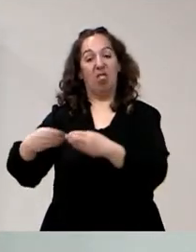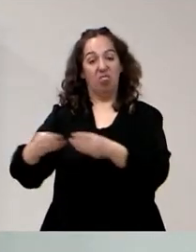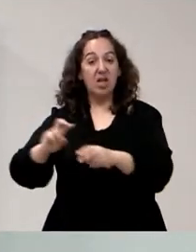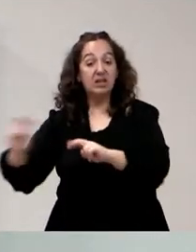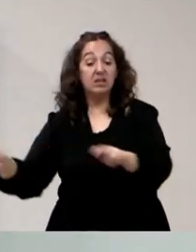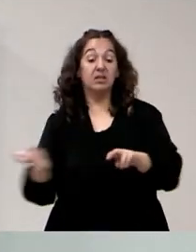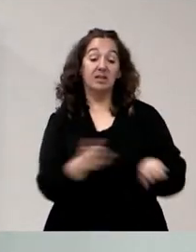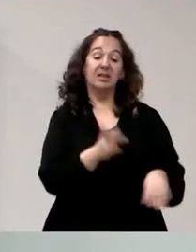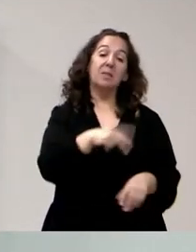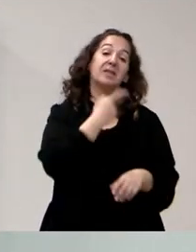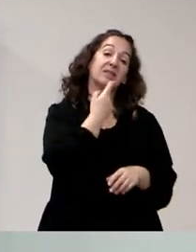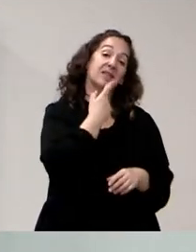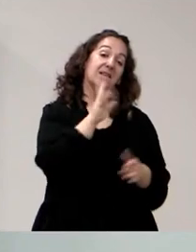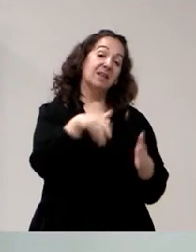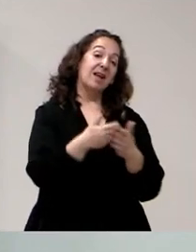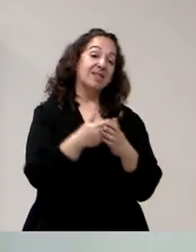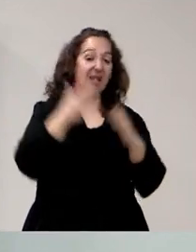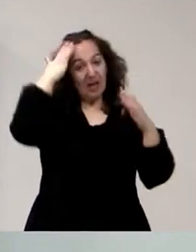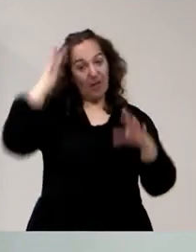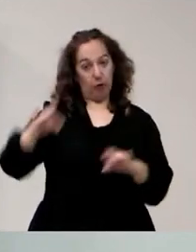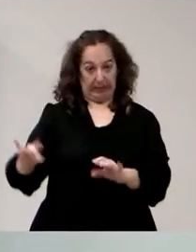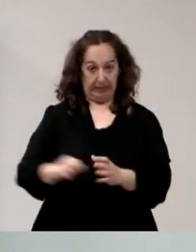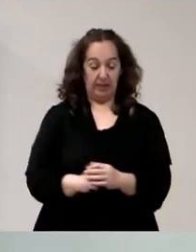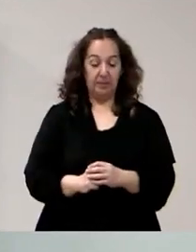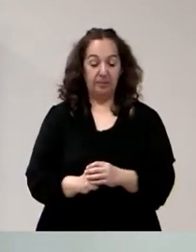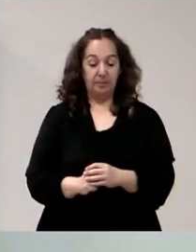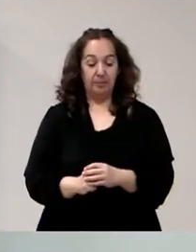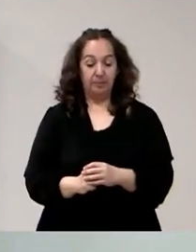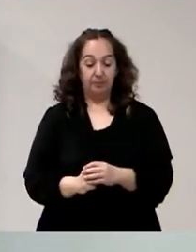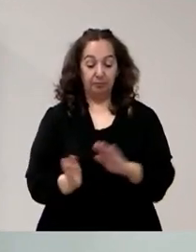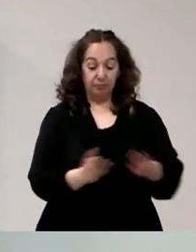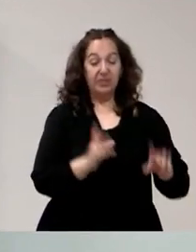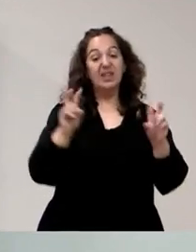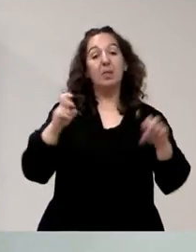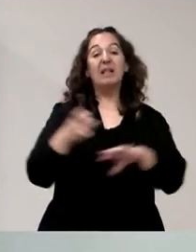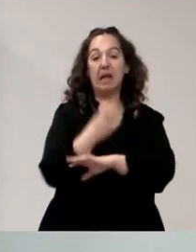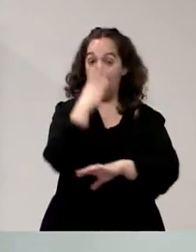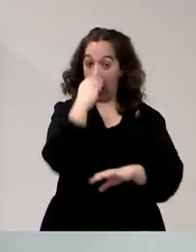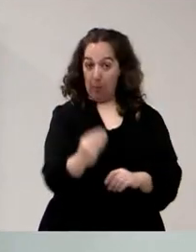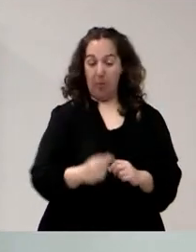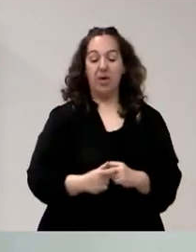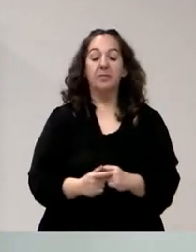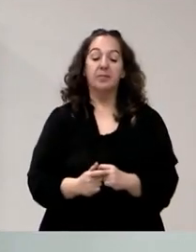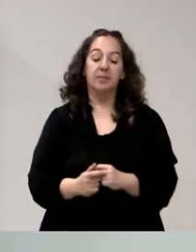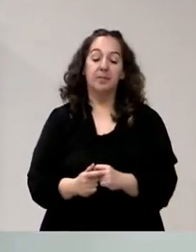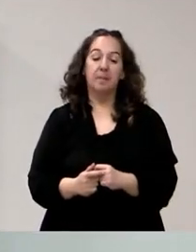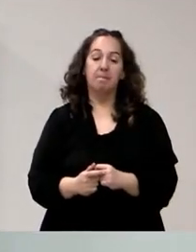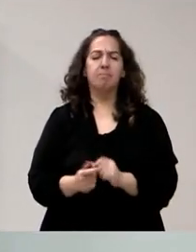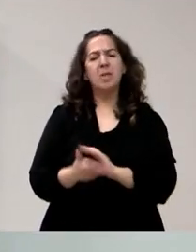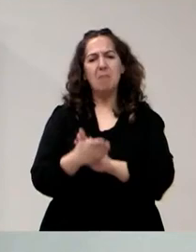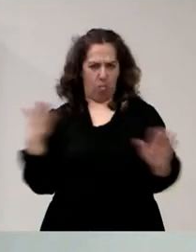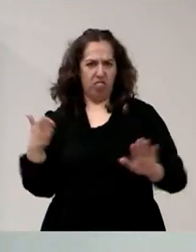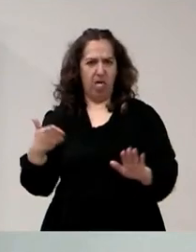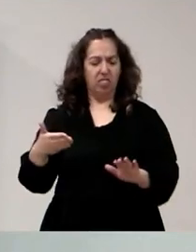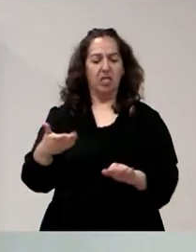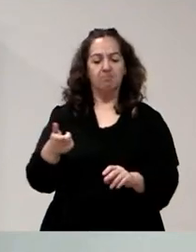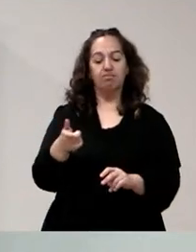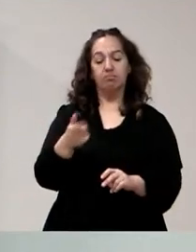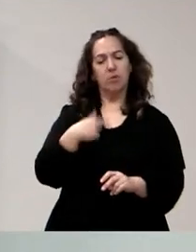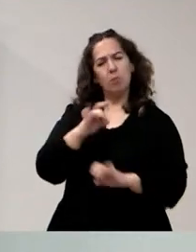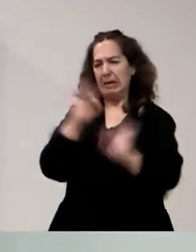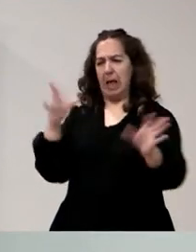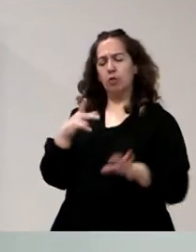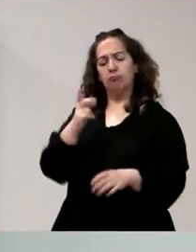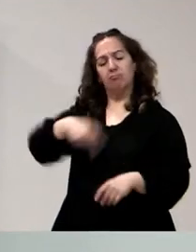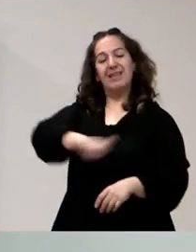entre Santander y Cabezón de la sal en cuanto al ave en cuanto al tren de alta velocidad quiero dejar claro el compromiso del